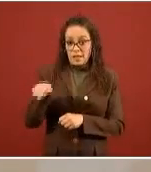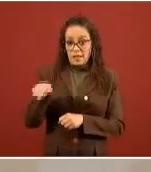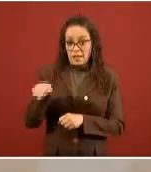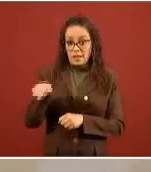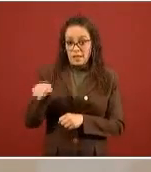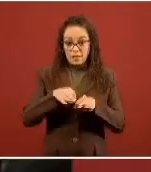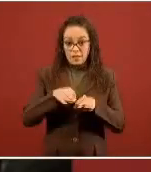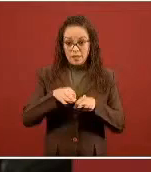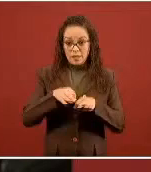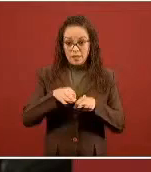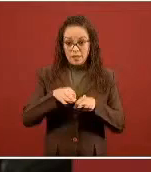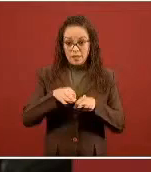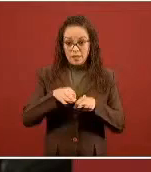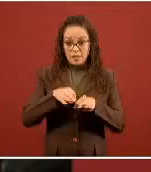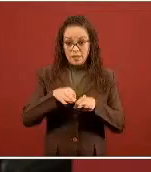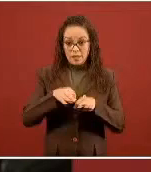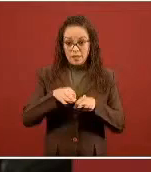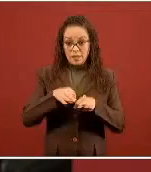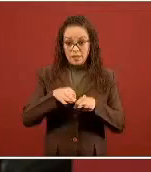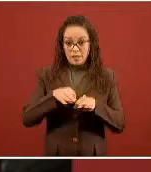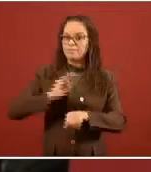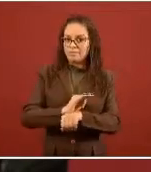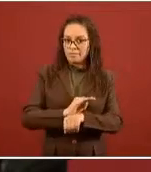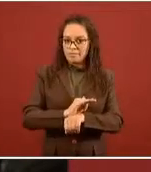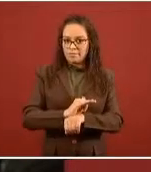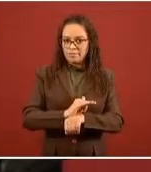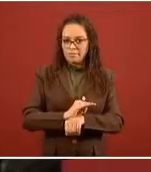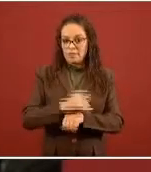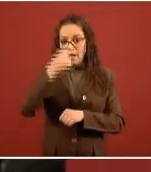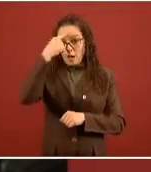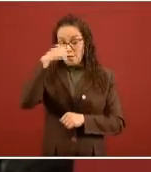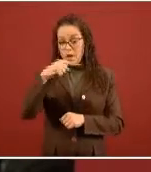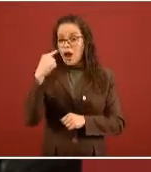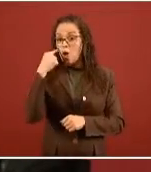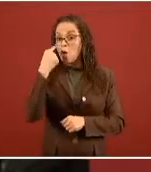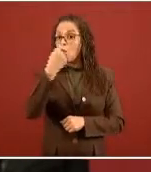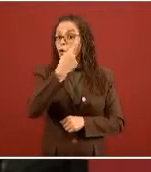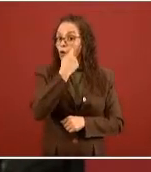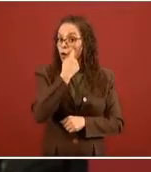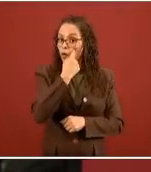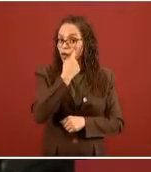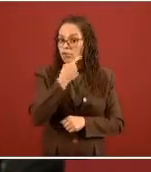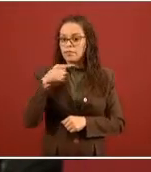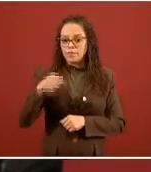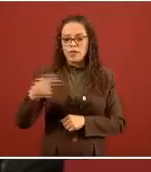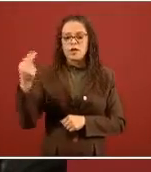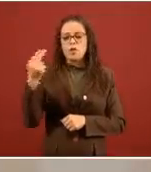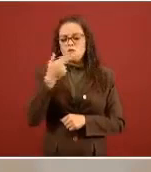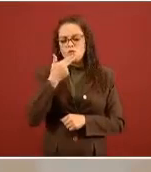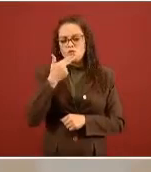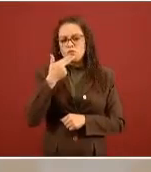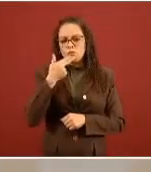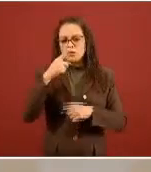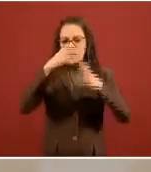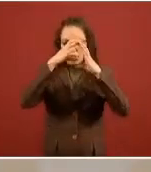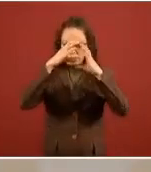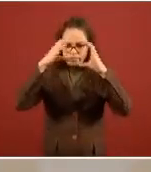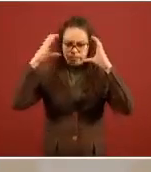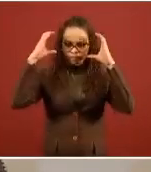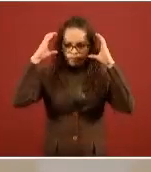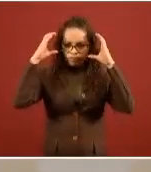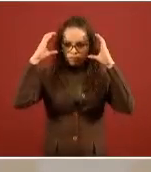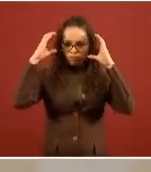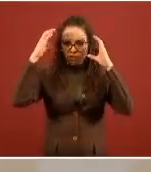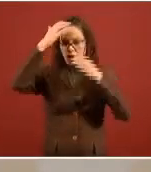soldando necesita una protección, en este caso para los ojos, y utiliza una máscara de soldador con una